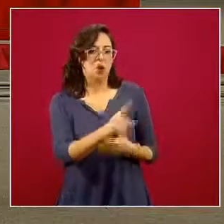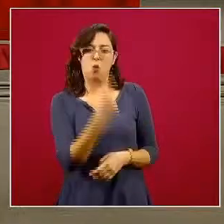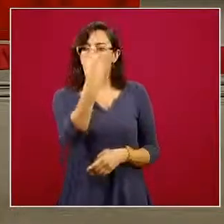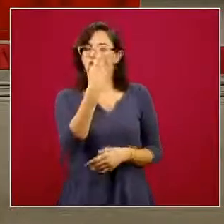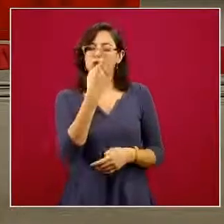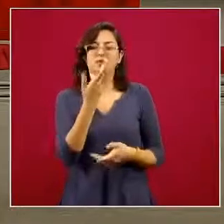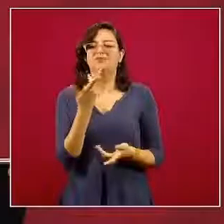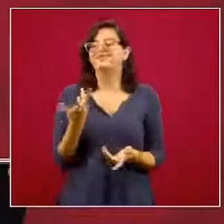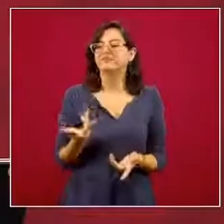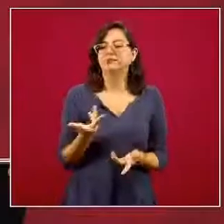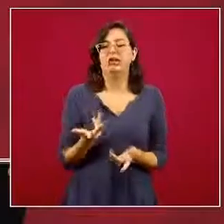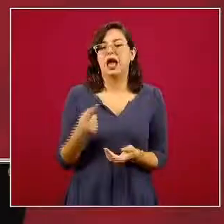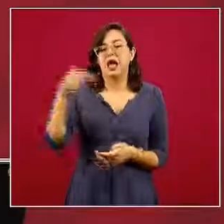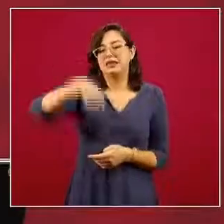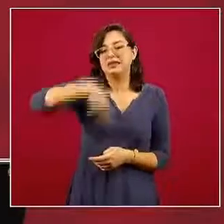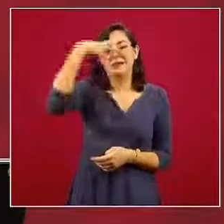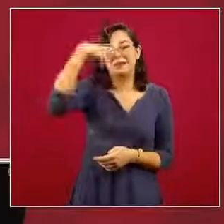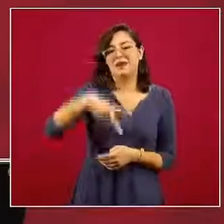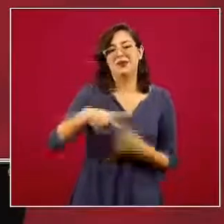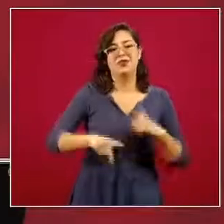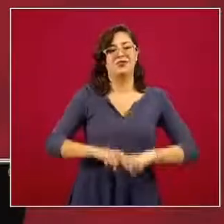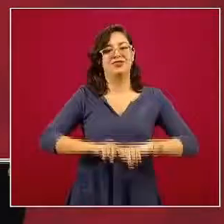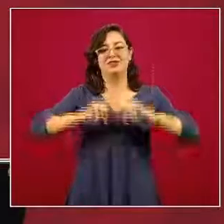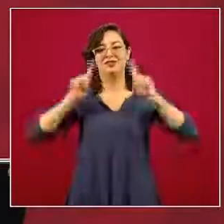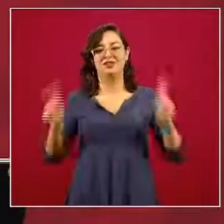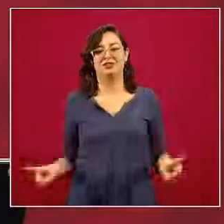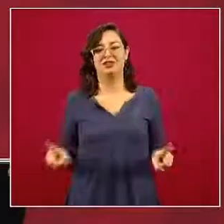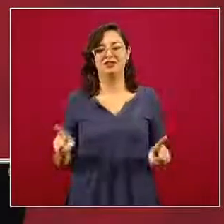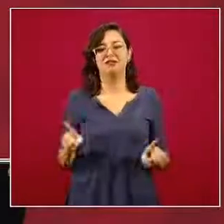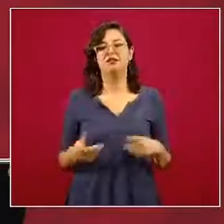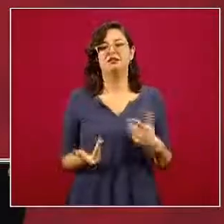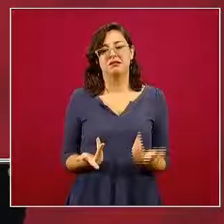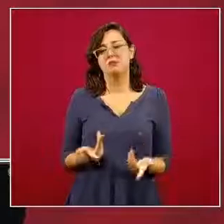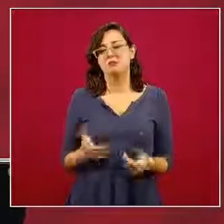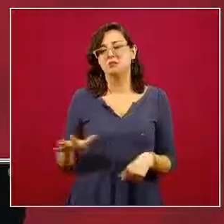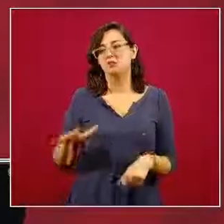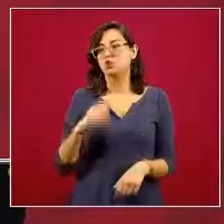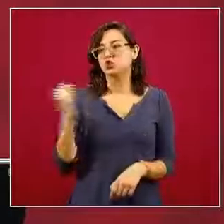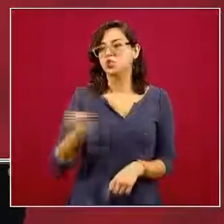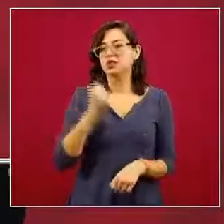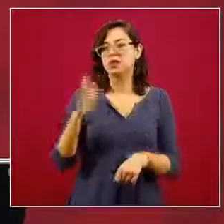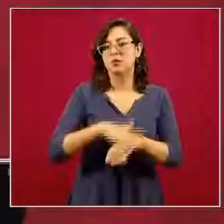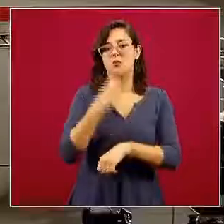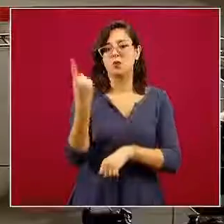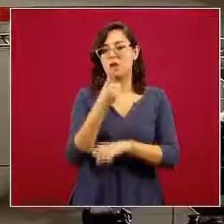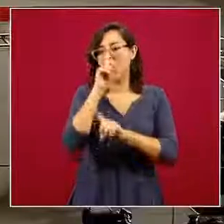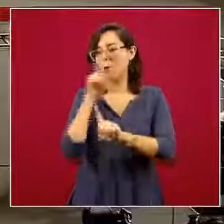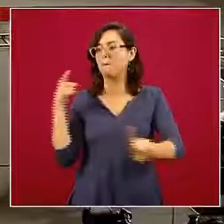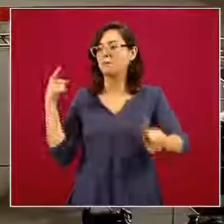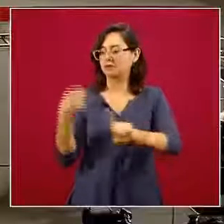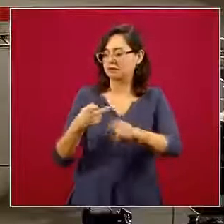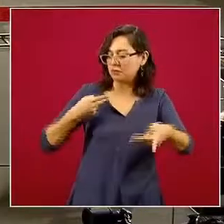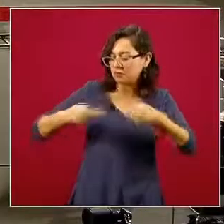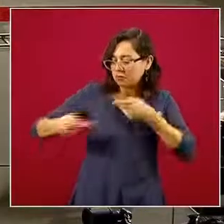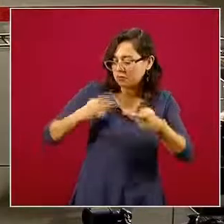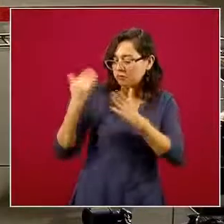nuestros objetivos fueron muy claros y los objetivos se han logrado. El primero, lo que hemos dicho en innumerables